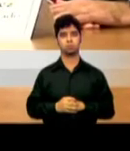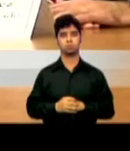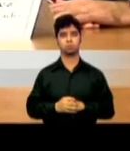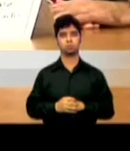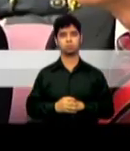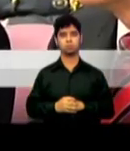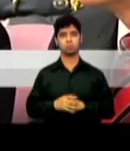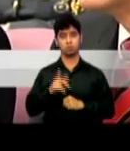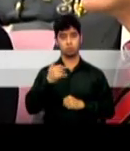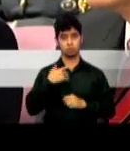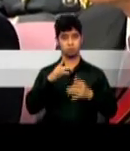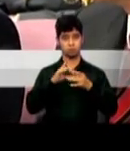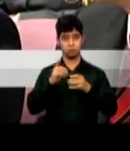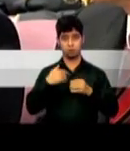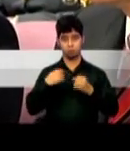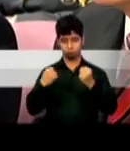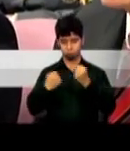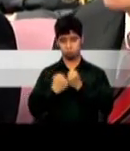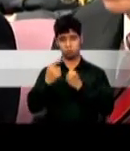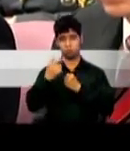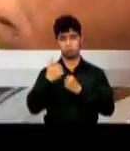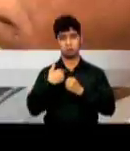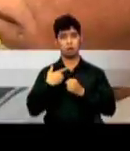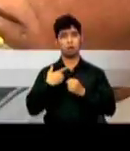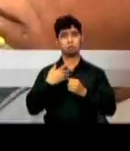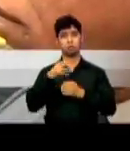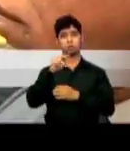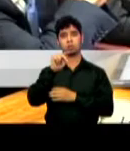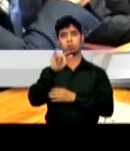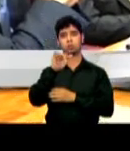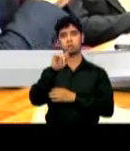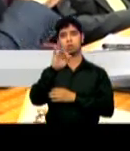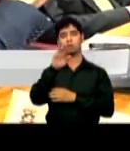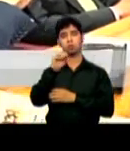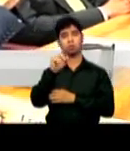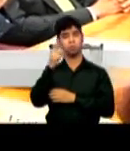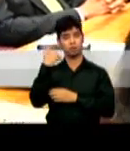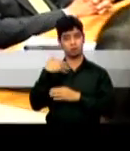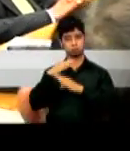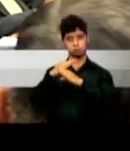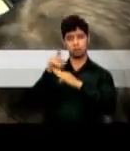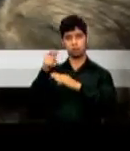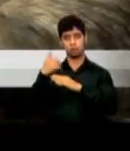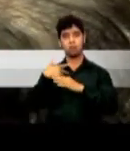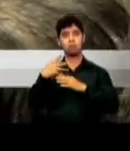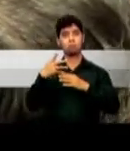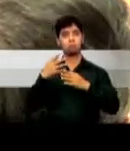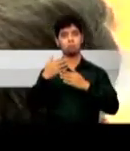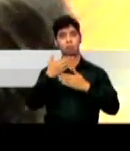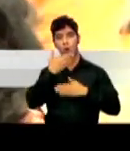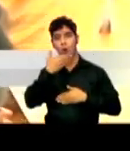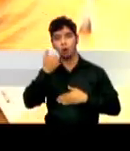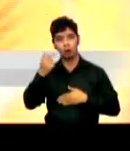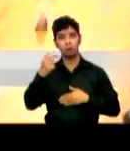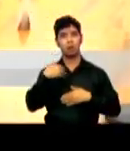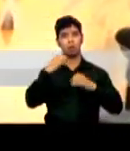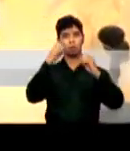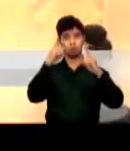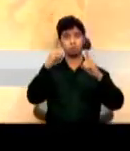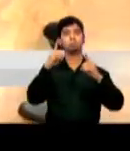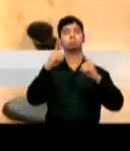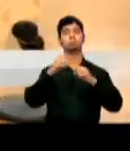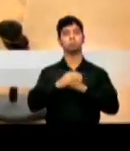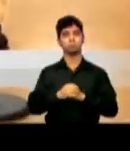contra el narcotráfico, impulsar la actividad económica y mejorar la educación, altos funcionarios de la República Dominicana y de Puerto